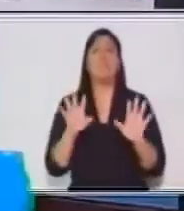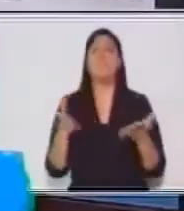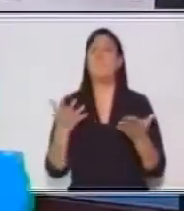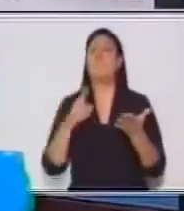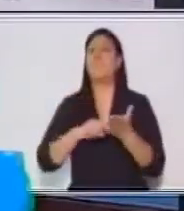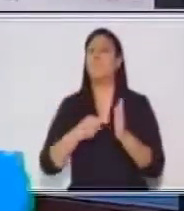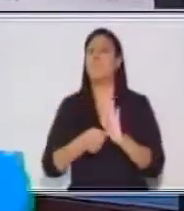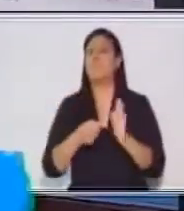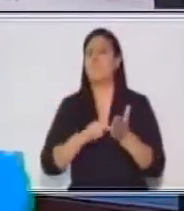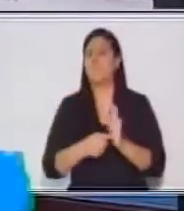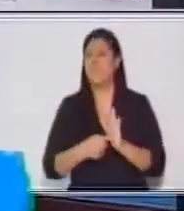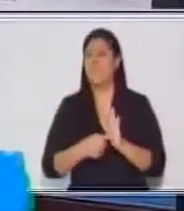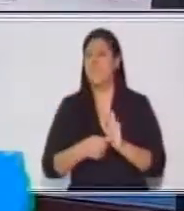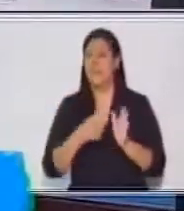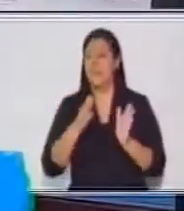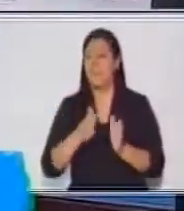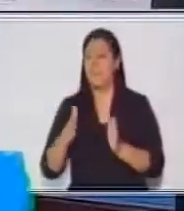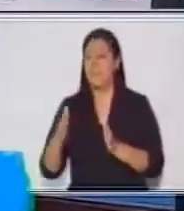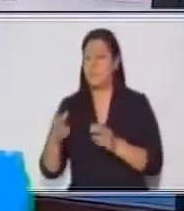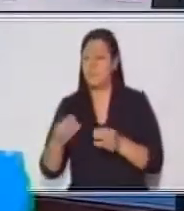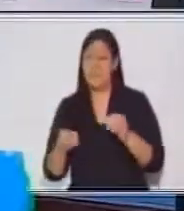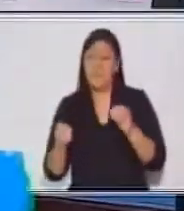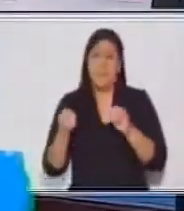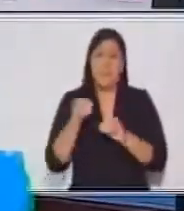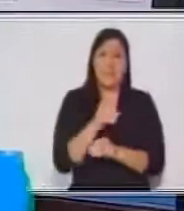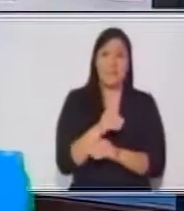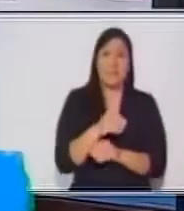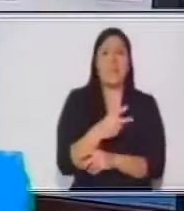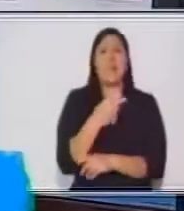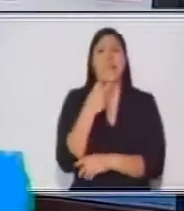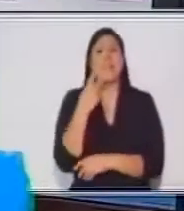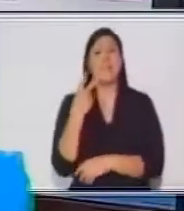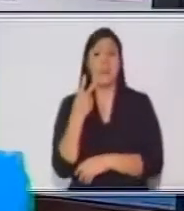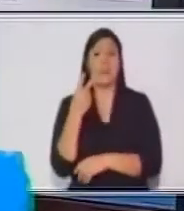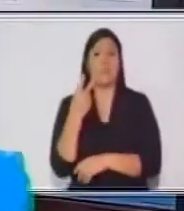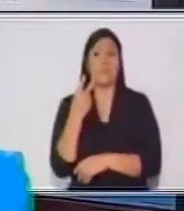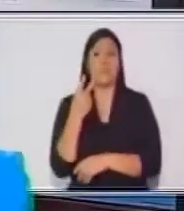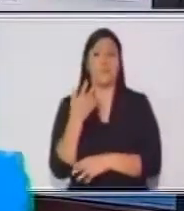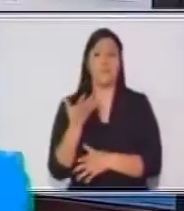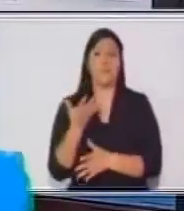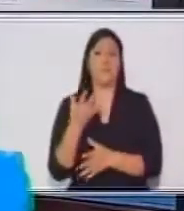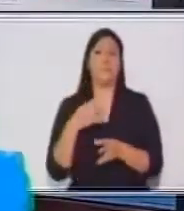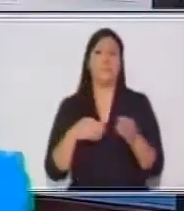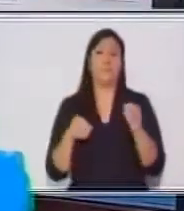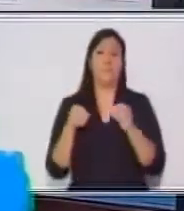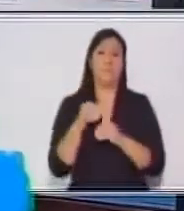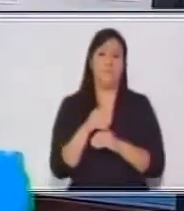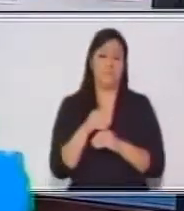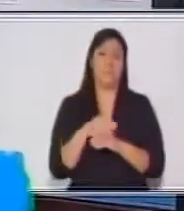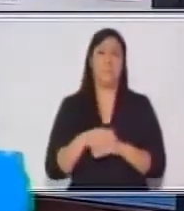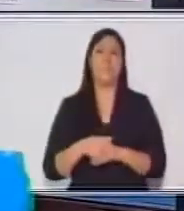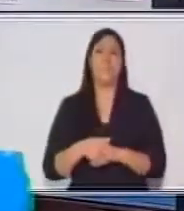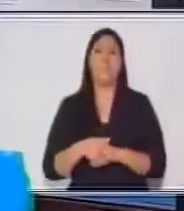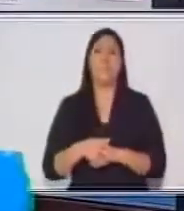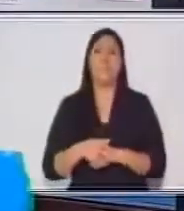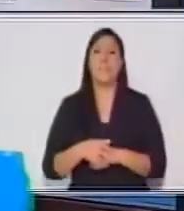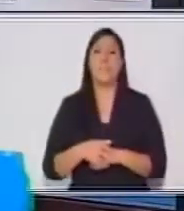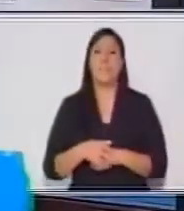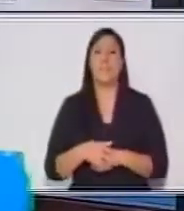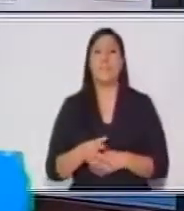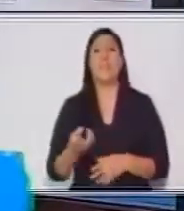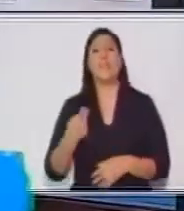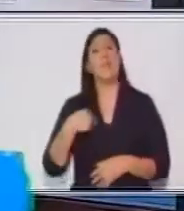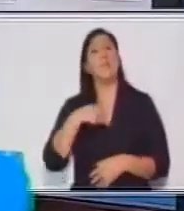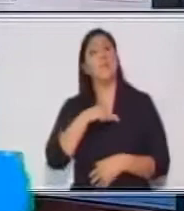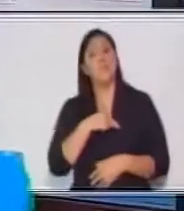proporcionalidad inversa. Dos magnitudes son inversamente proporcionales si cuando el producto de cada valor